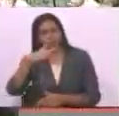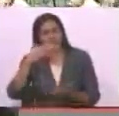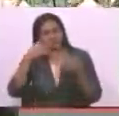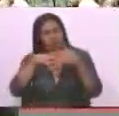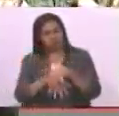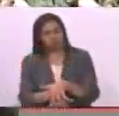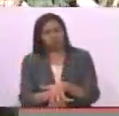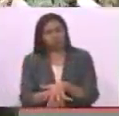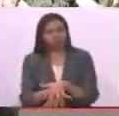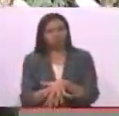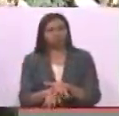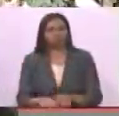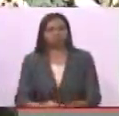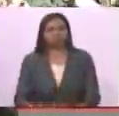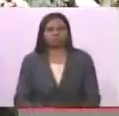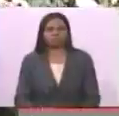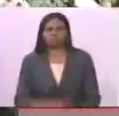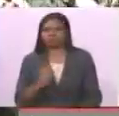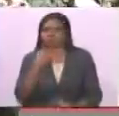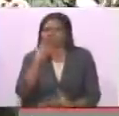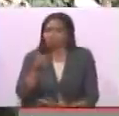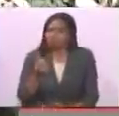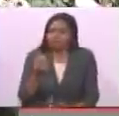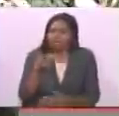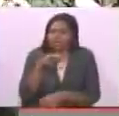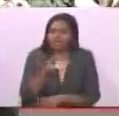está con... No lo entiende.